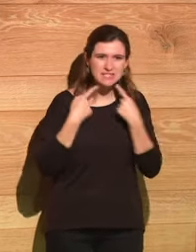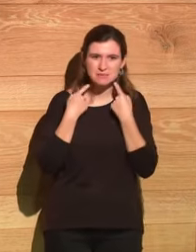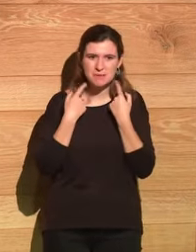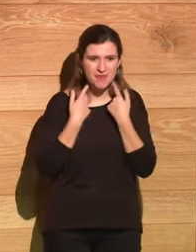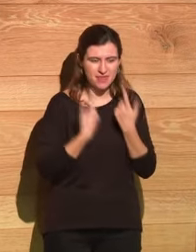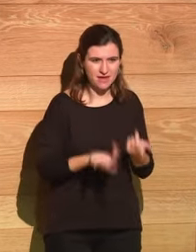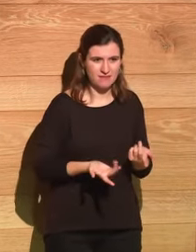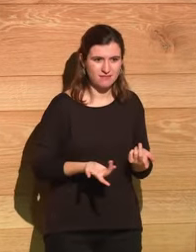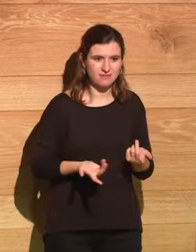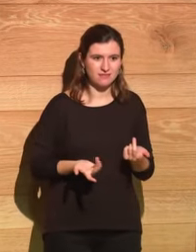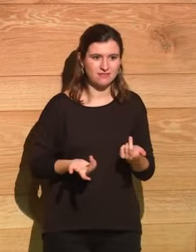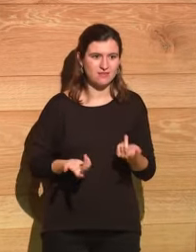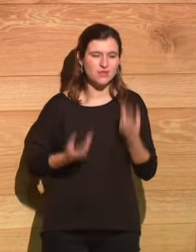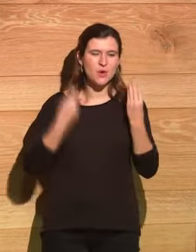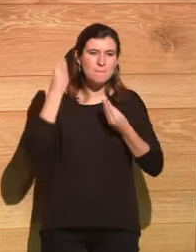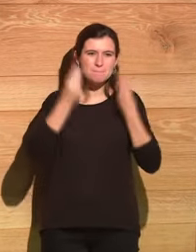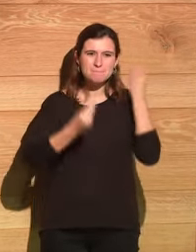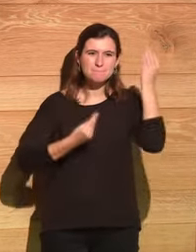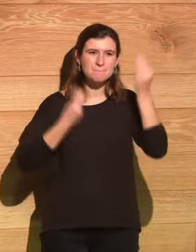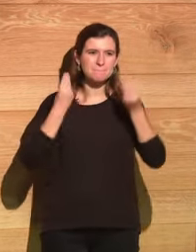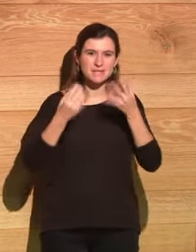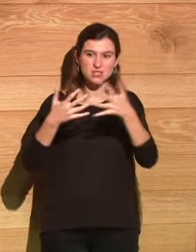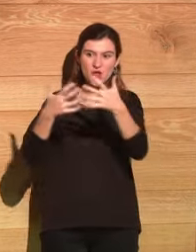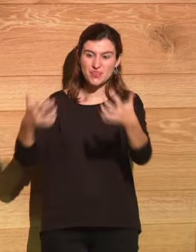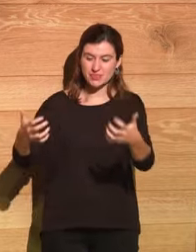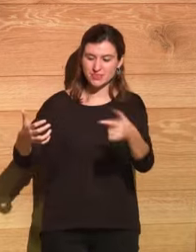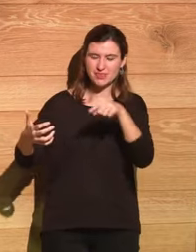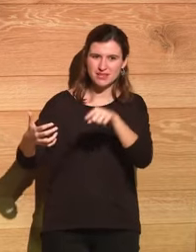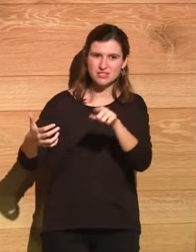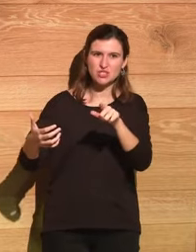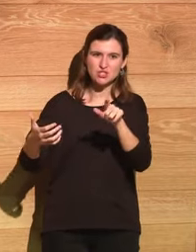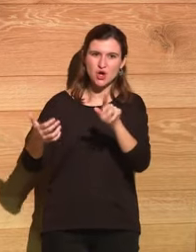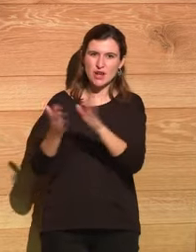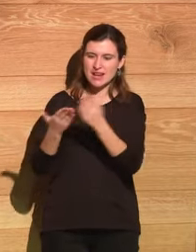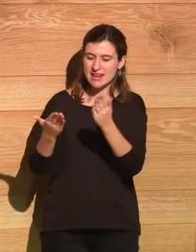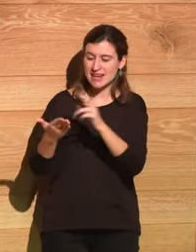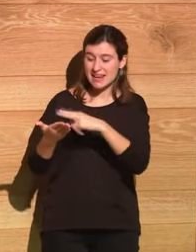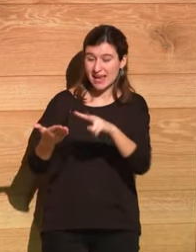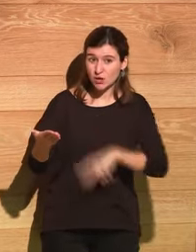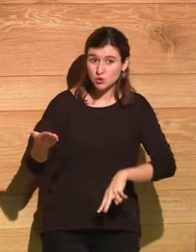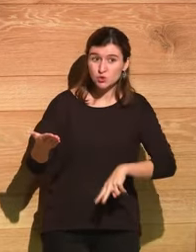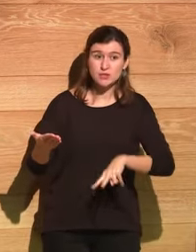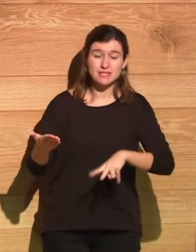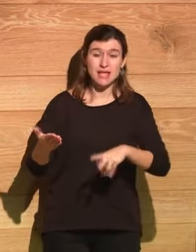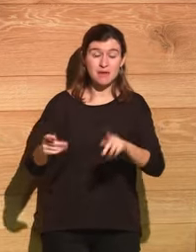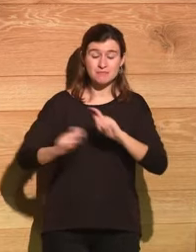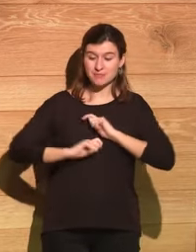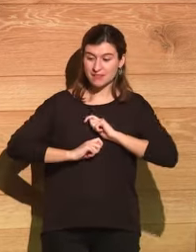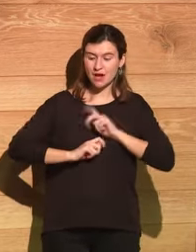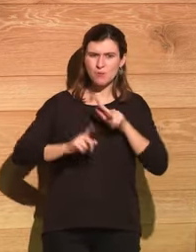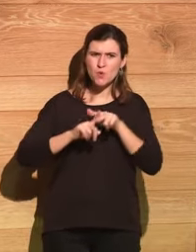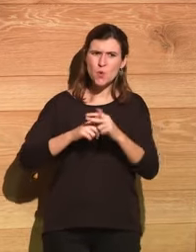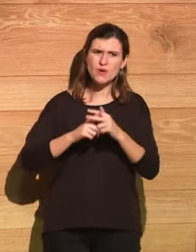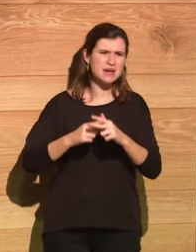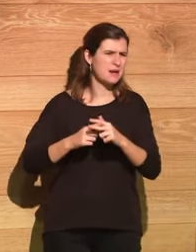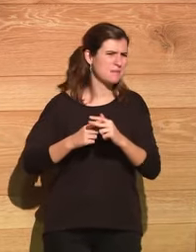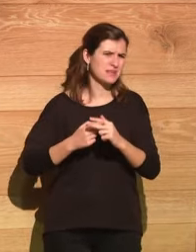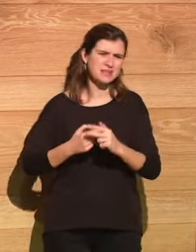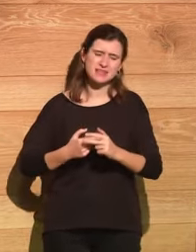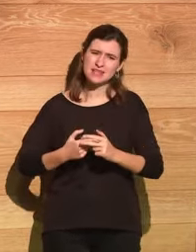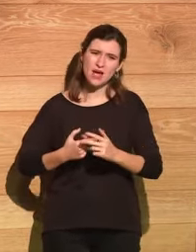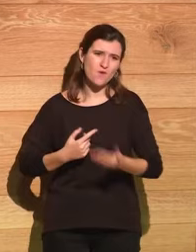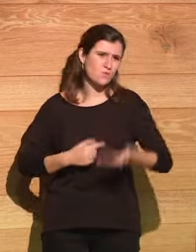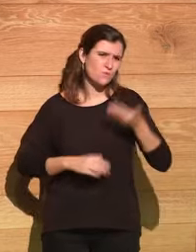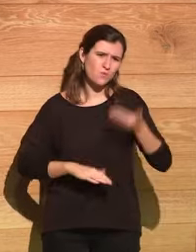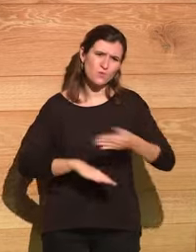Pienso que este tipo de textos, este tipo de lecturas, nos dan una herramienta poderosísima para algo que